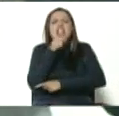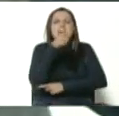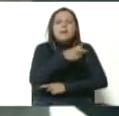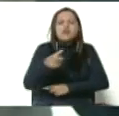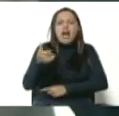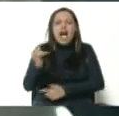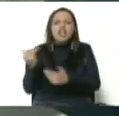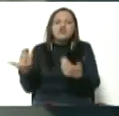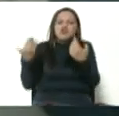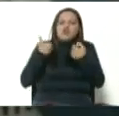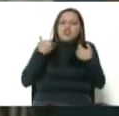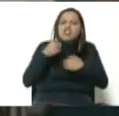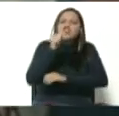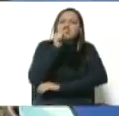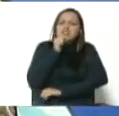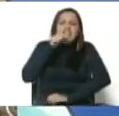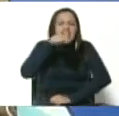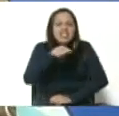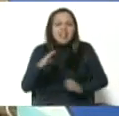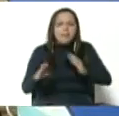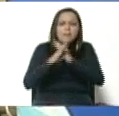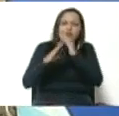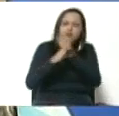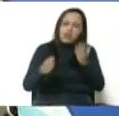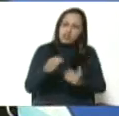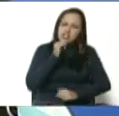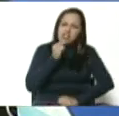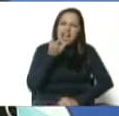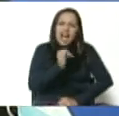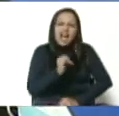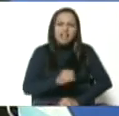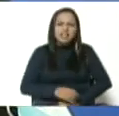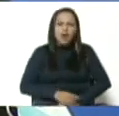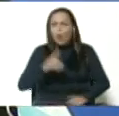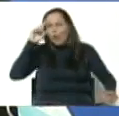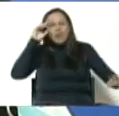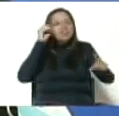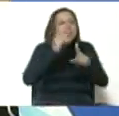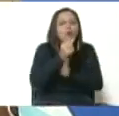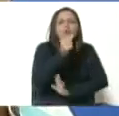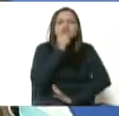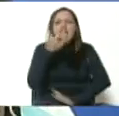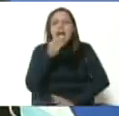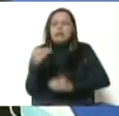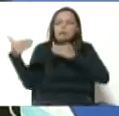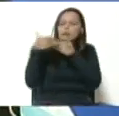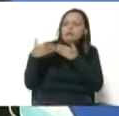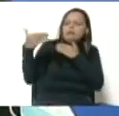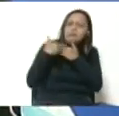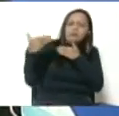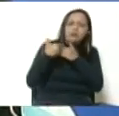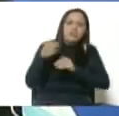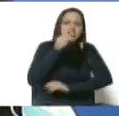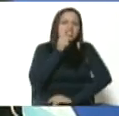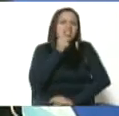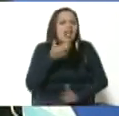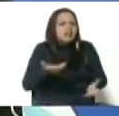de agresión de esas sanciones? ¿Cuáles eran los blancos a ser atacados con esas